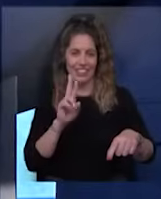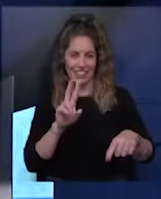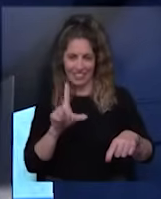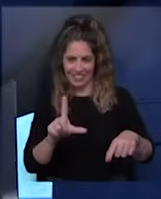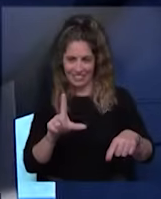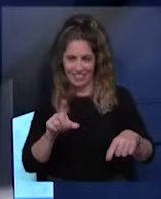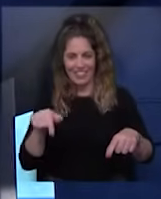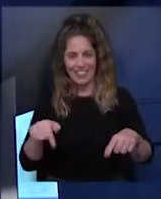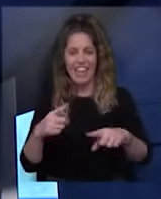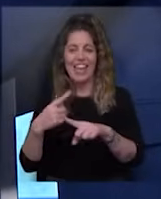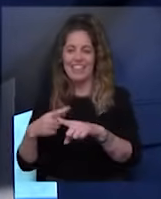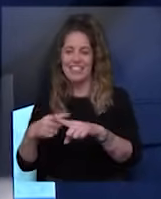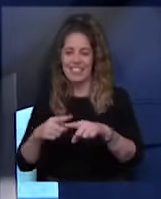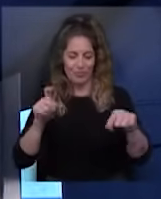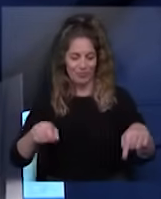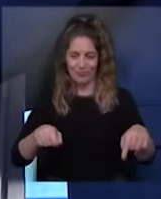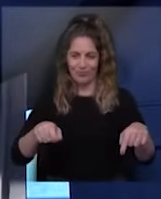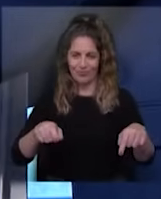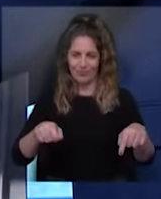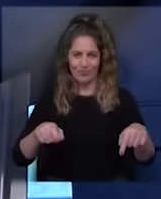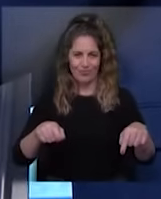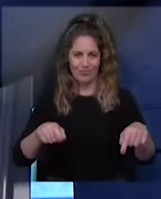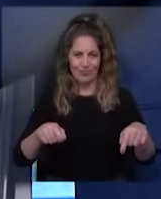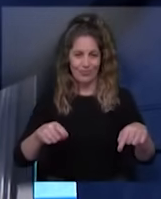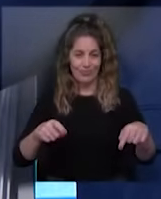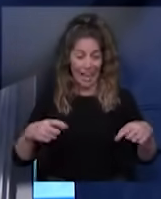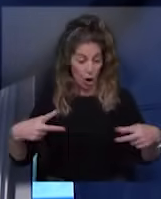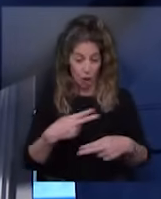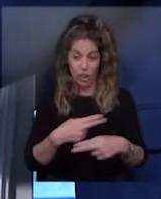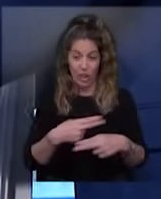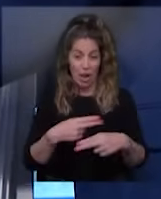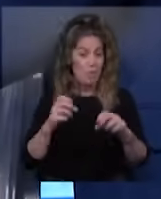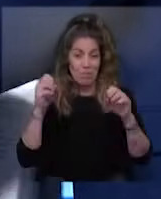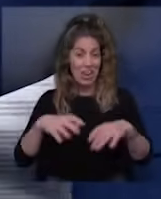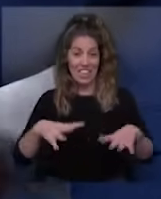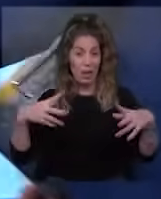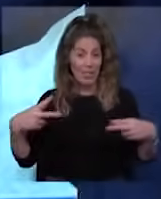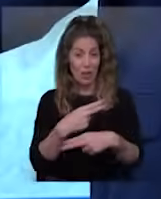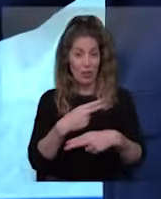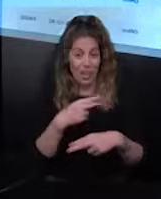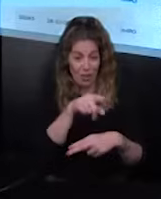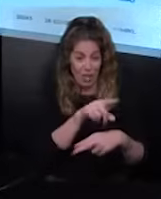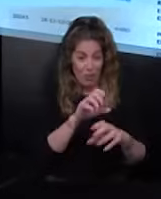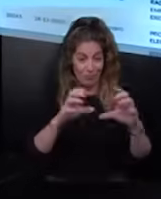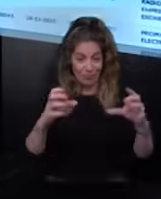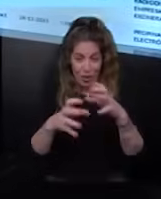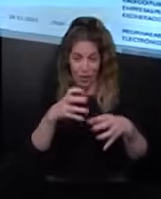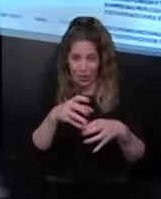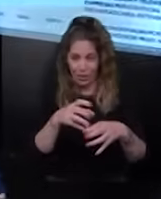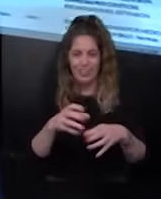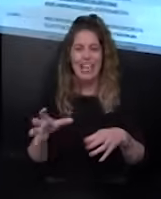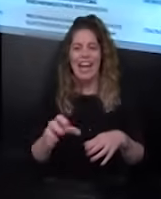y x Ahí va y corta mágicamente lo que vos señalaste agarras el